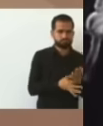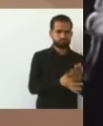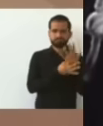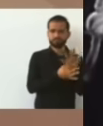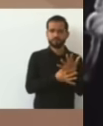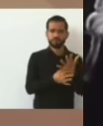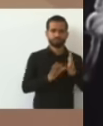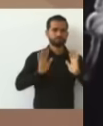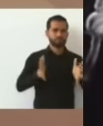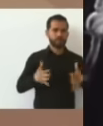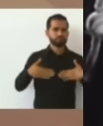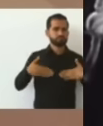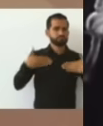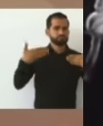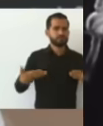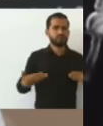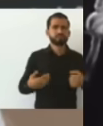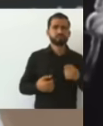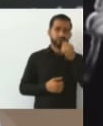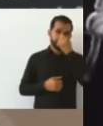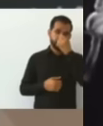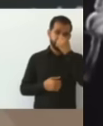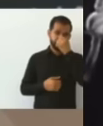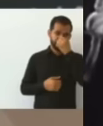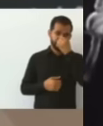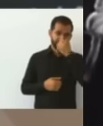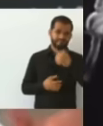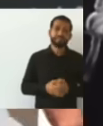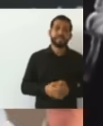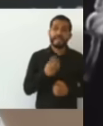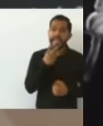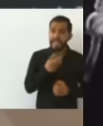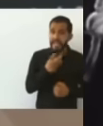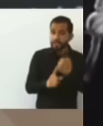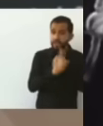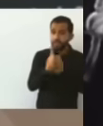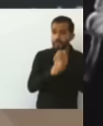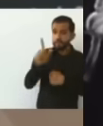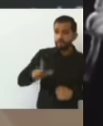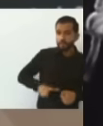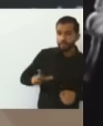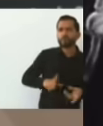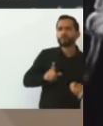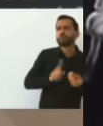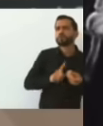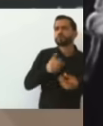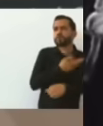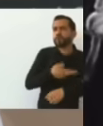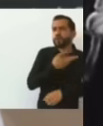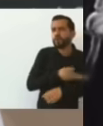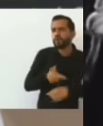Ya dije, esos problemas que son del gobierno los resolvemos en las